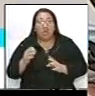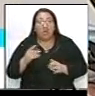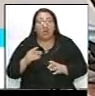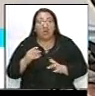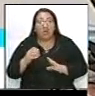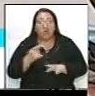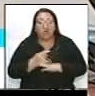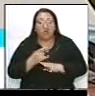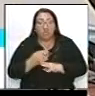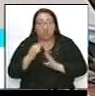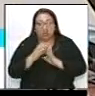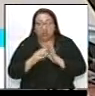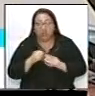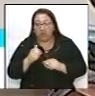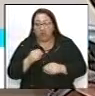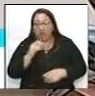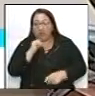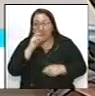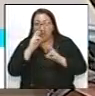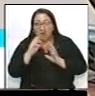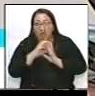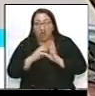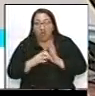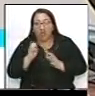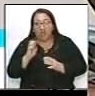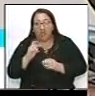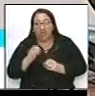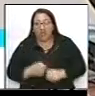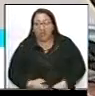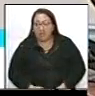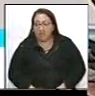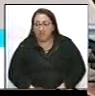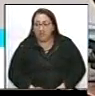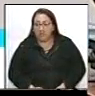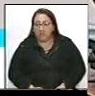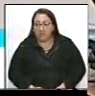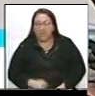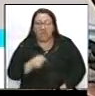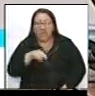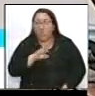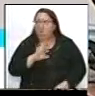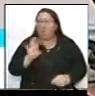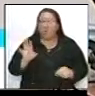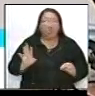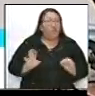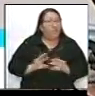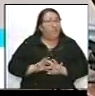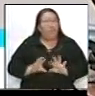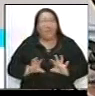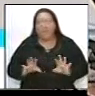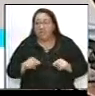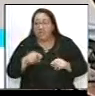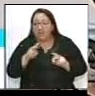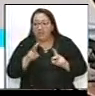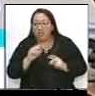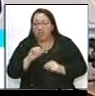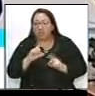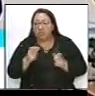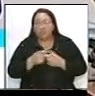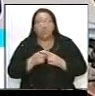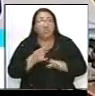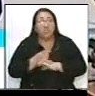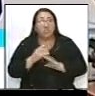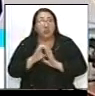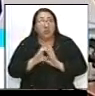constitucional y una cosa es una infracción al Código de Ética, acá dijeron no, de ninguna manera, si se está viendo en la Subcomisión de